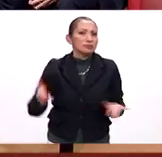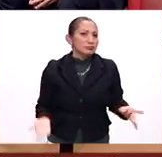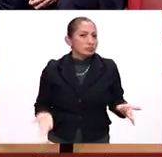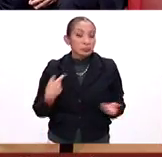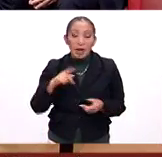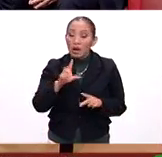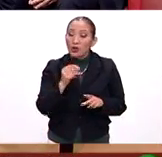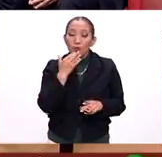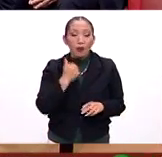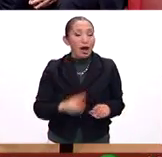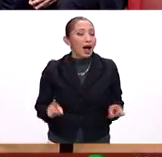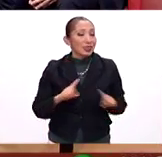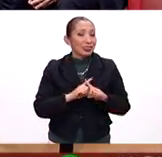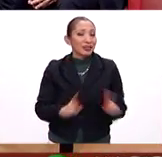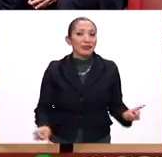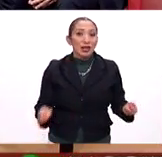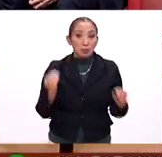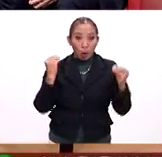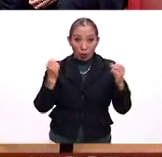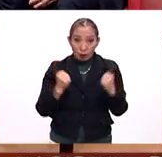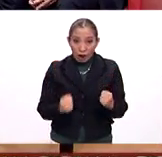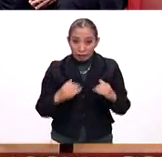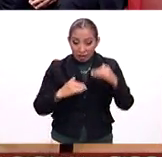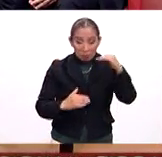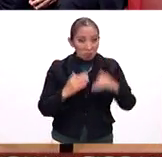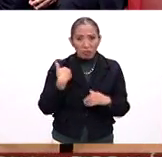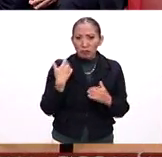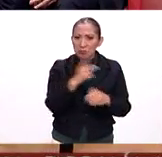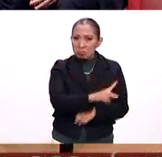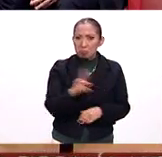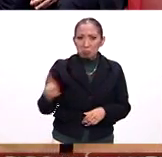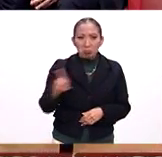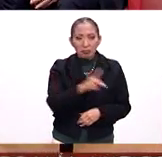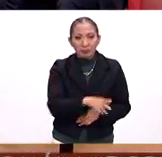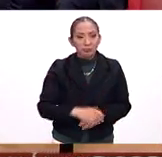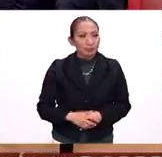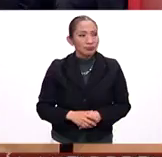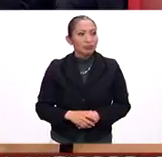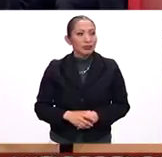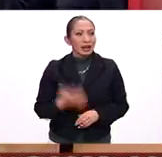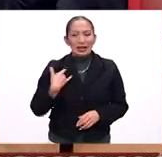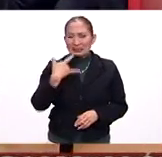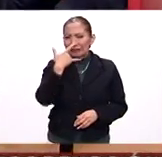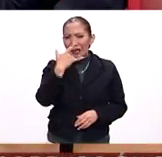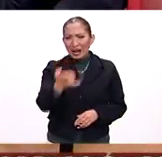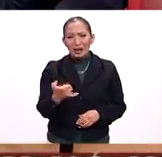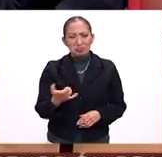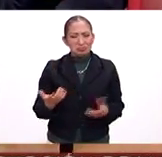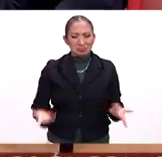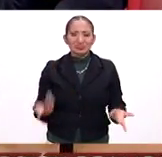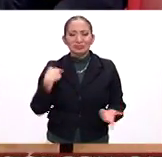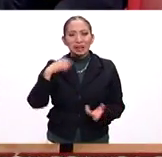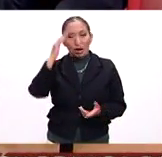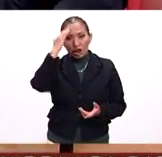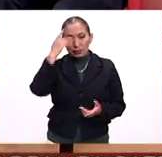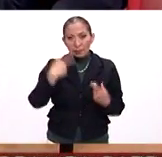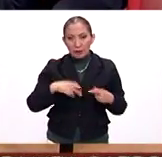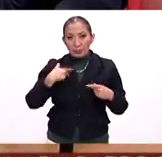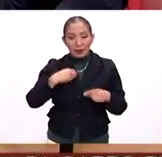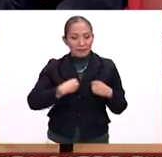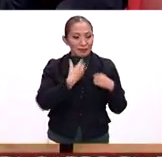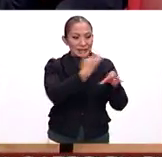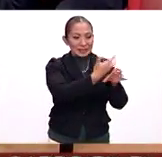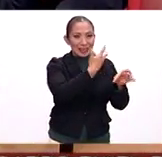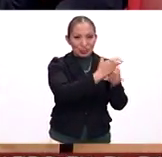pero en realidad no hay como esa diferencia en lo que Es bien curioso, perdón, pero es que he conocido gente que vive en Estados